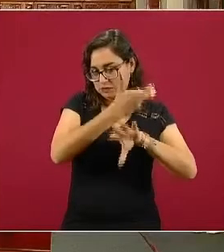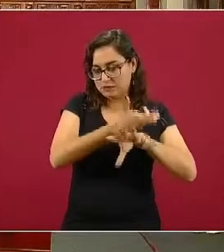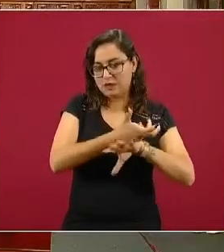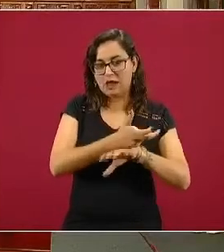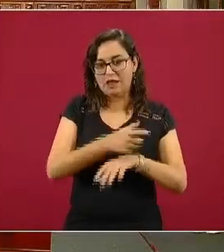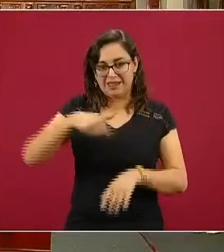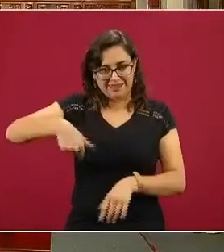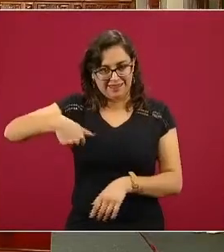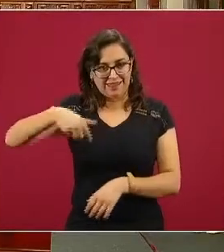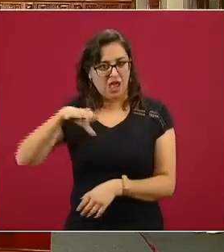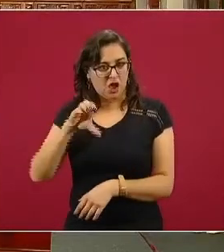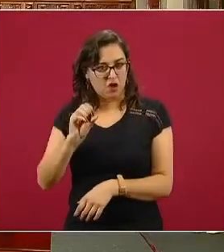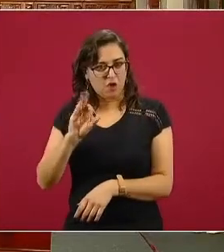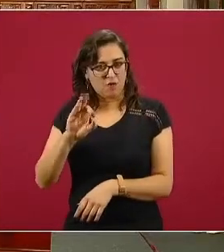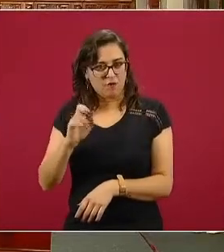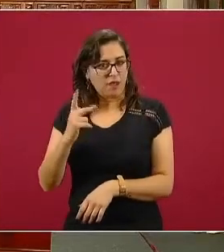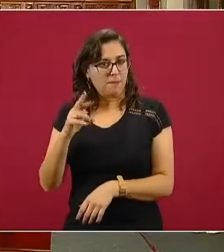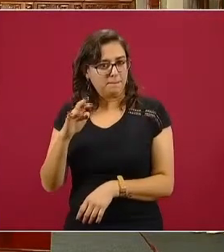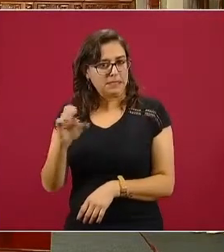análogo de COFEPRIS en México.